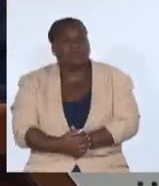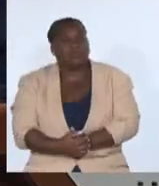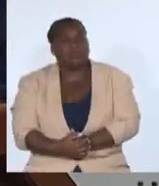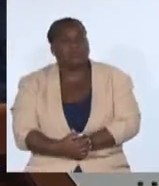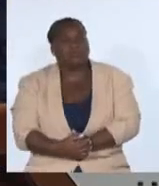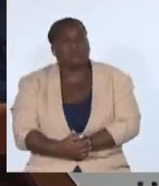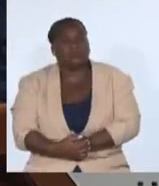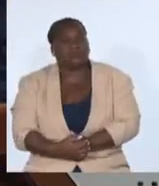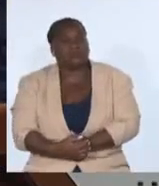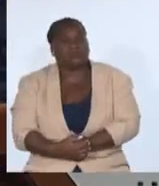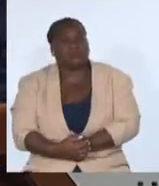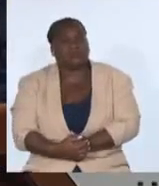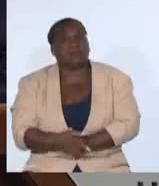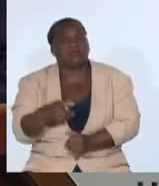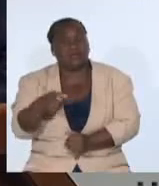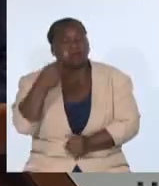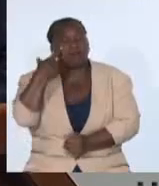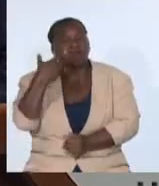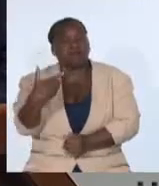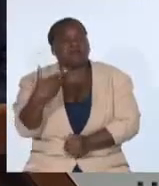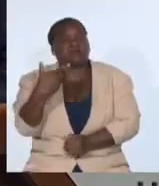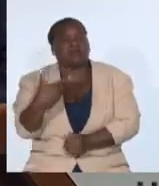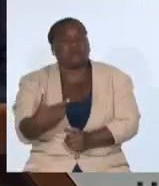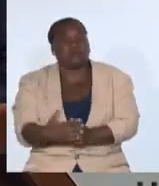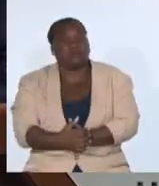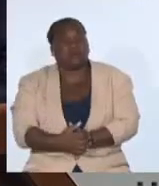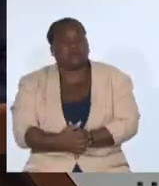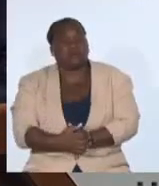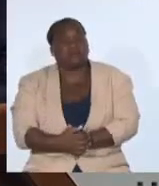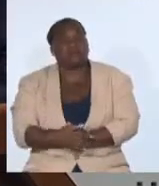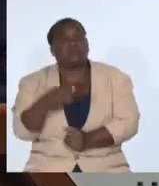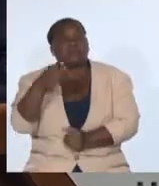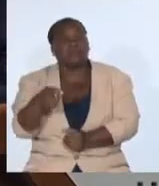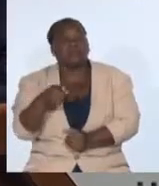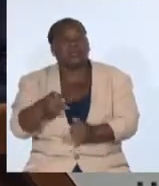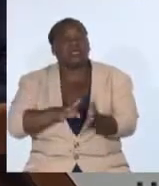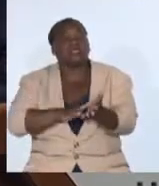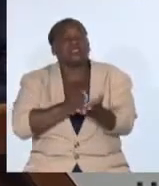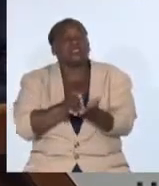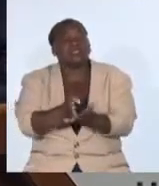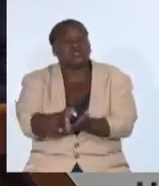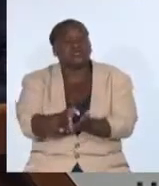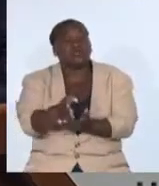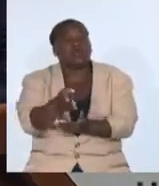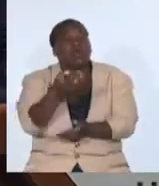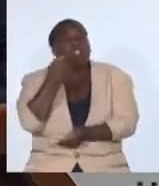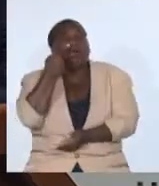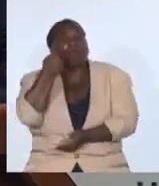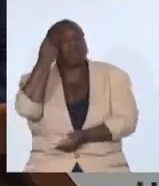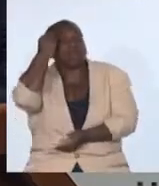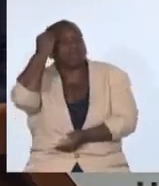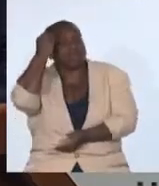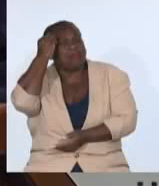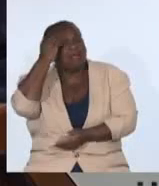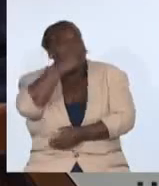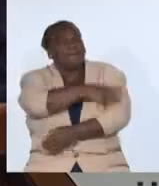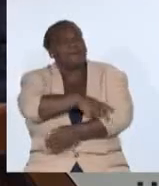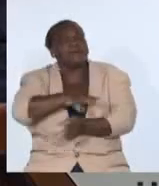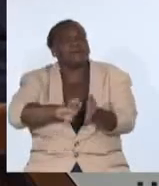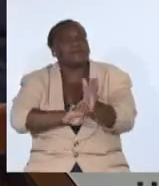preciso derribar ya las barreras internacionales que han obstaculizado el acceso al conocimiento por los países en desarrollo